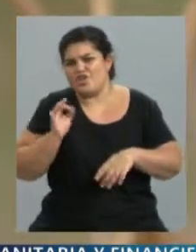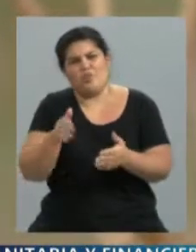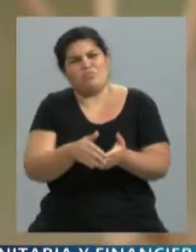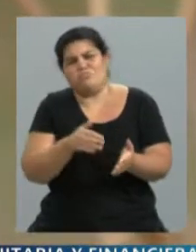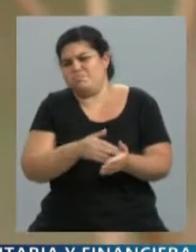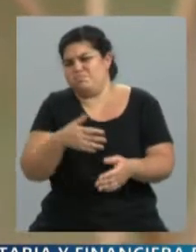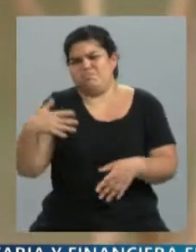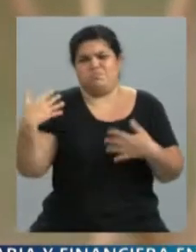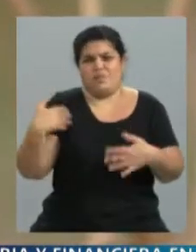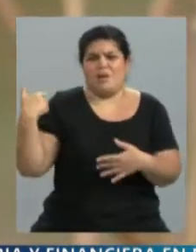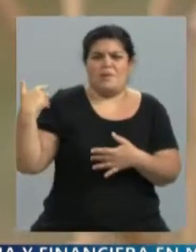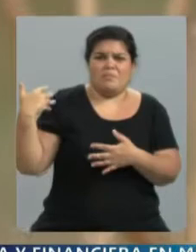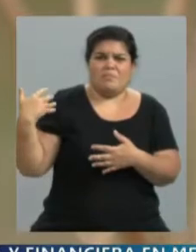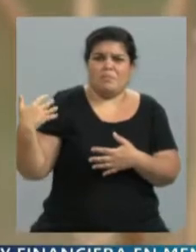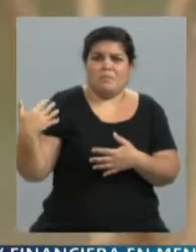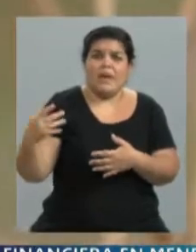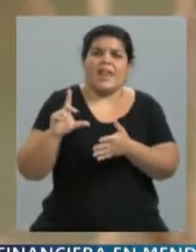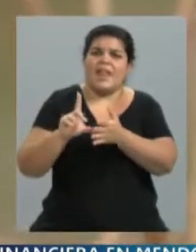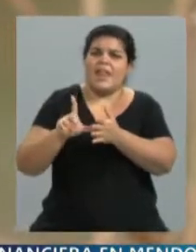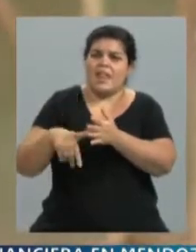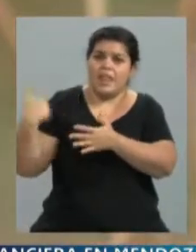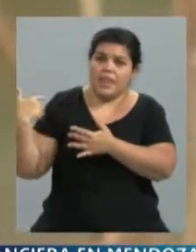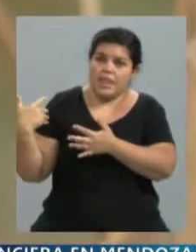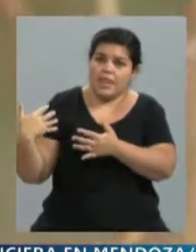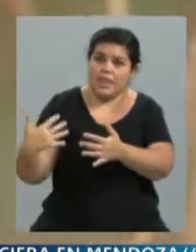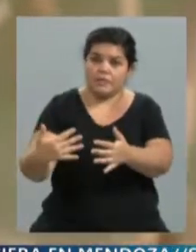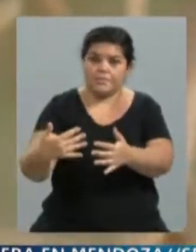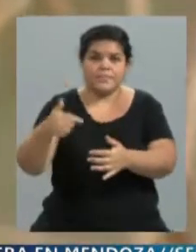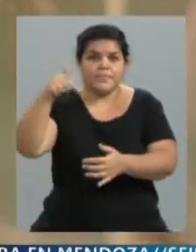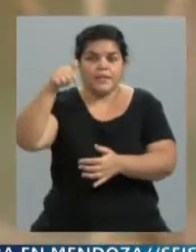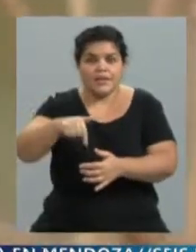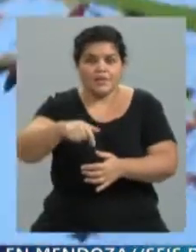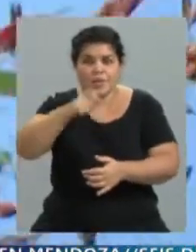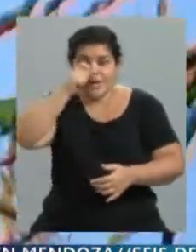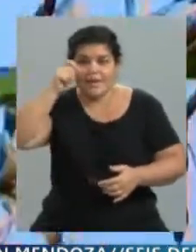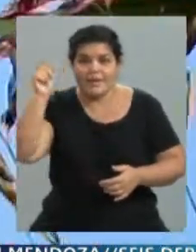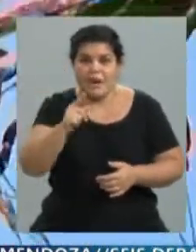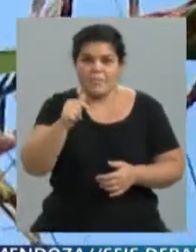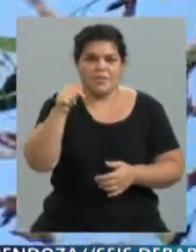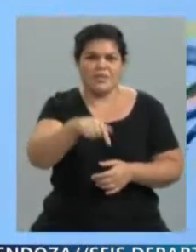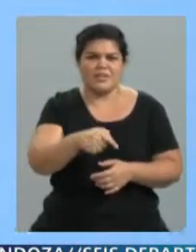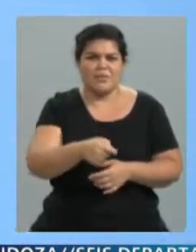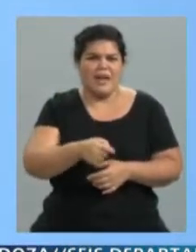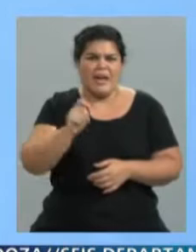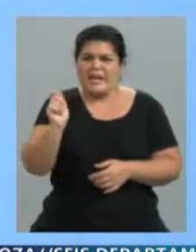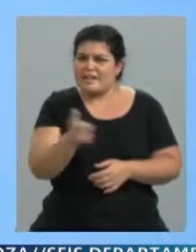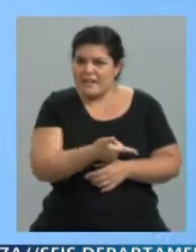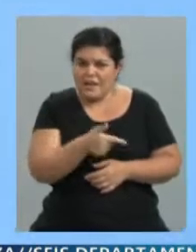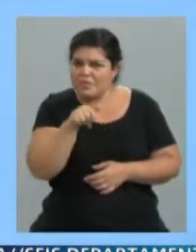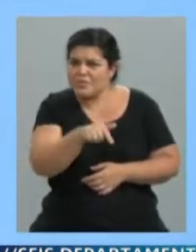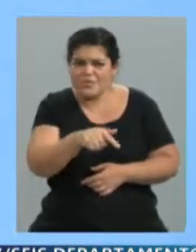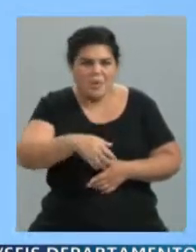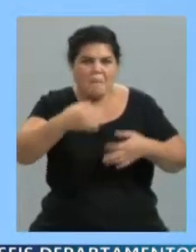muchos miles de años. Y en este caso es un caso, digamos, de los muy pocos, y además no es típico tampoco en este tipo